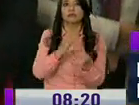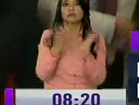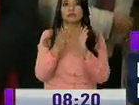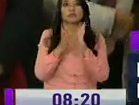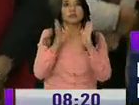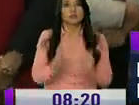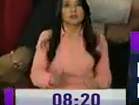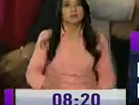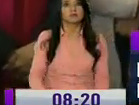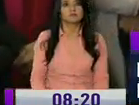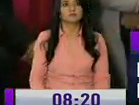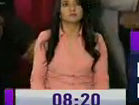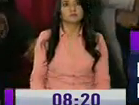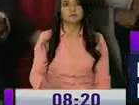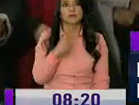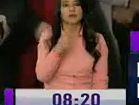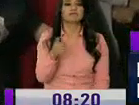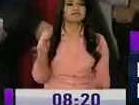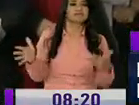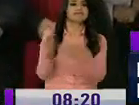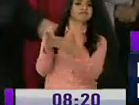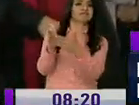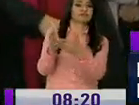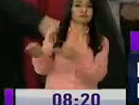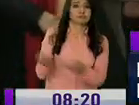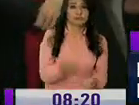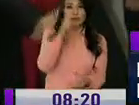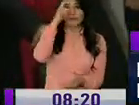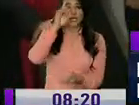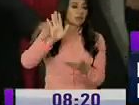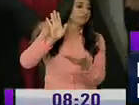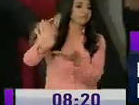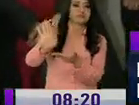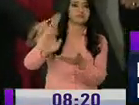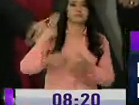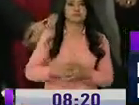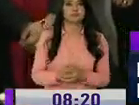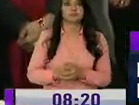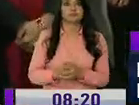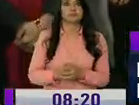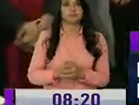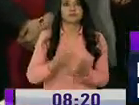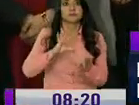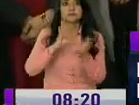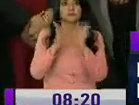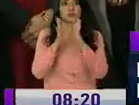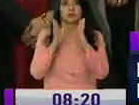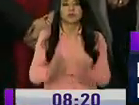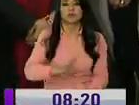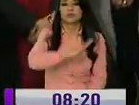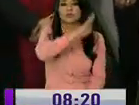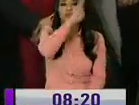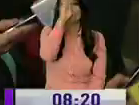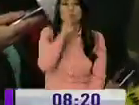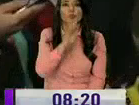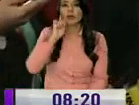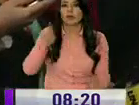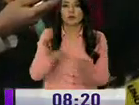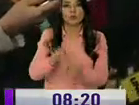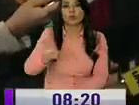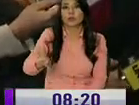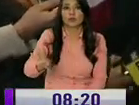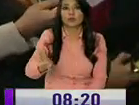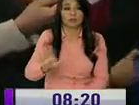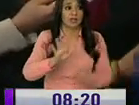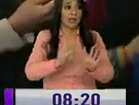Ciudadana. Ellos dicen que están en contra de lo enviado por el Ejecutivo. La bancada de la Revolución Ciudadana jamás podría estar a favor